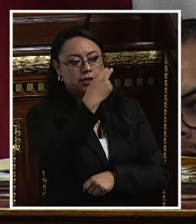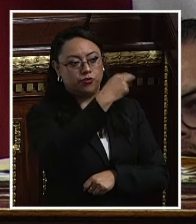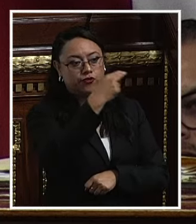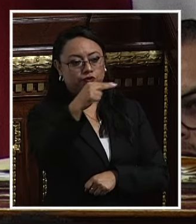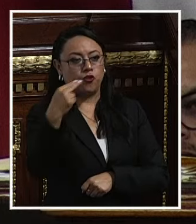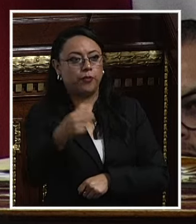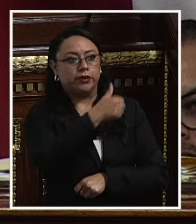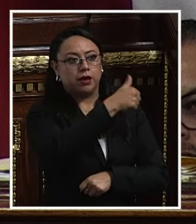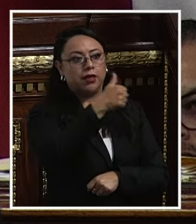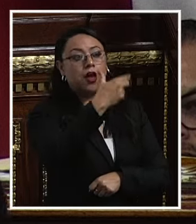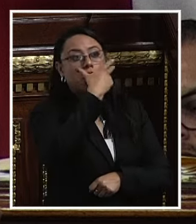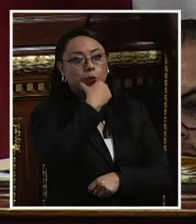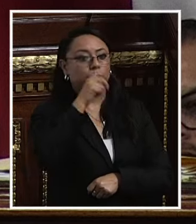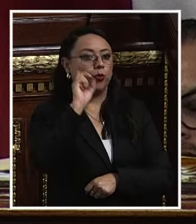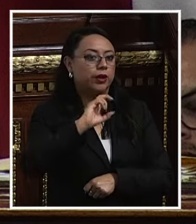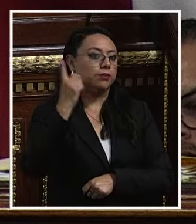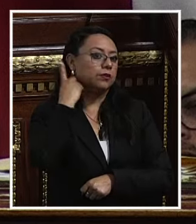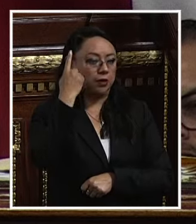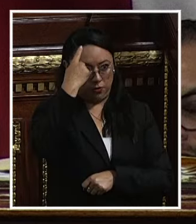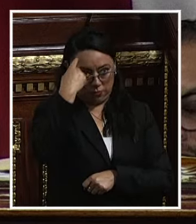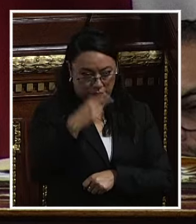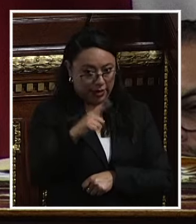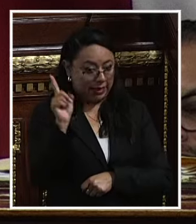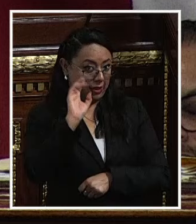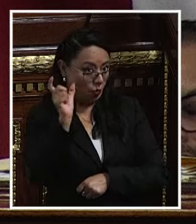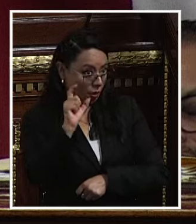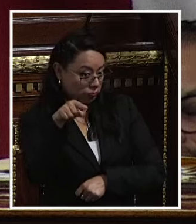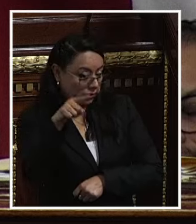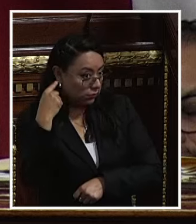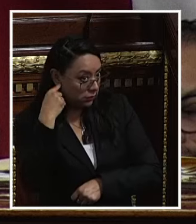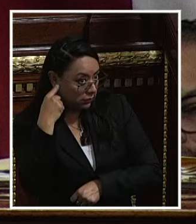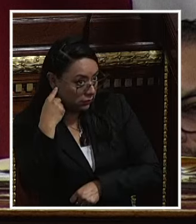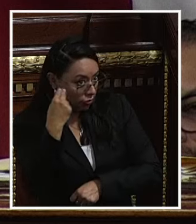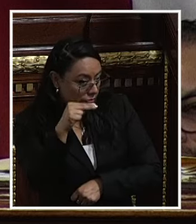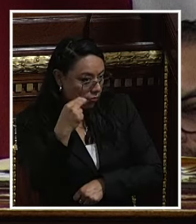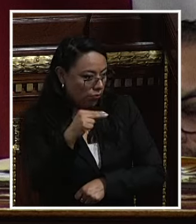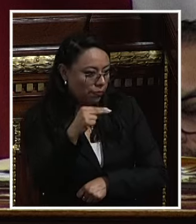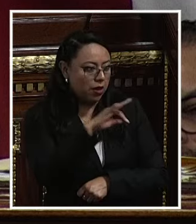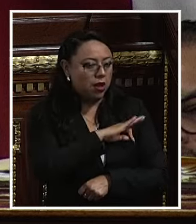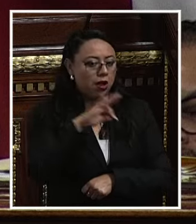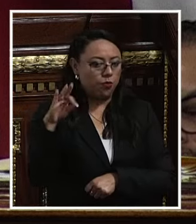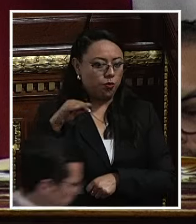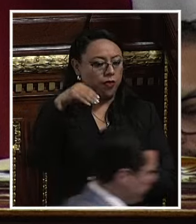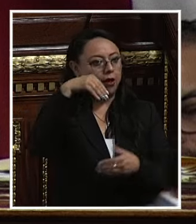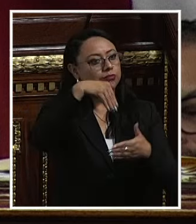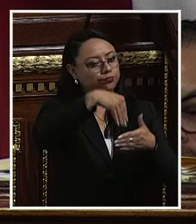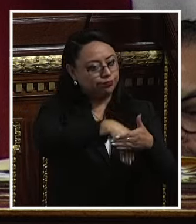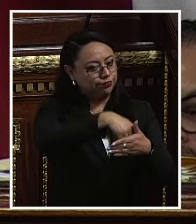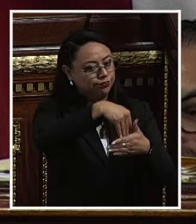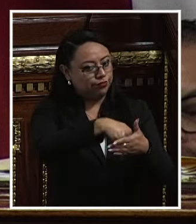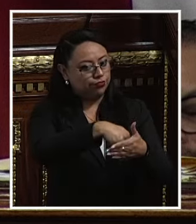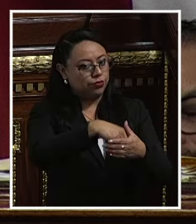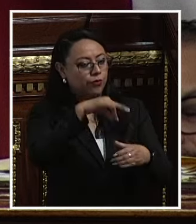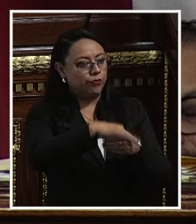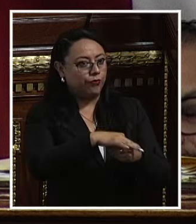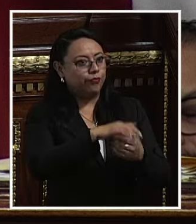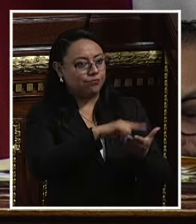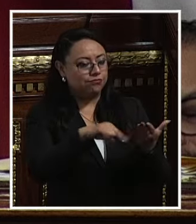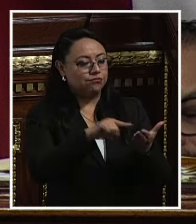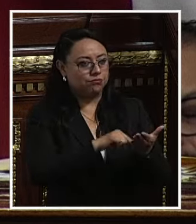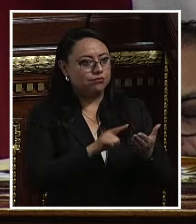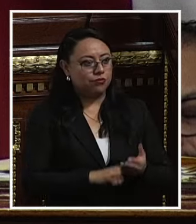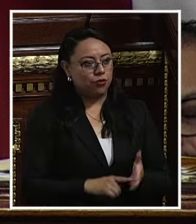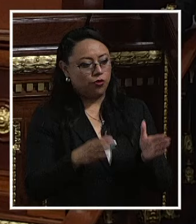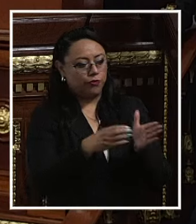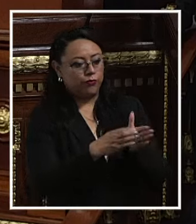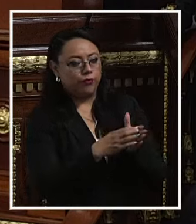y los diputados para que al escuchar su nombre depositen su voto en la urna que para tal efecto se ha